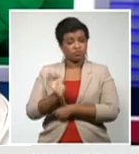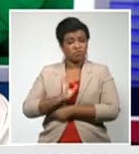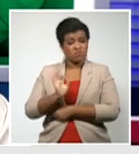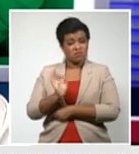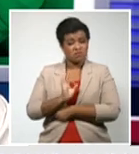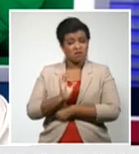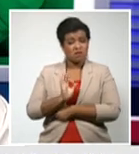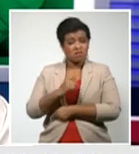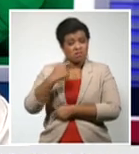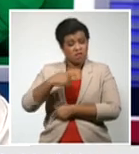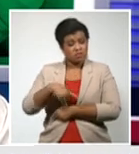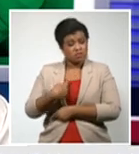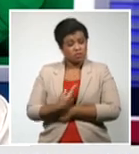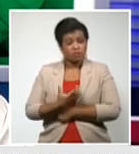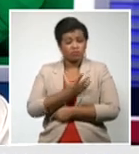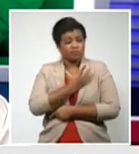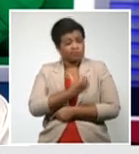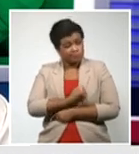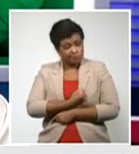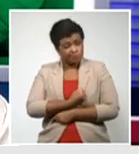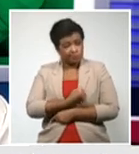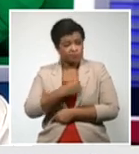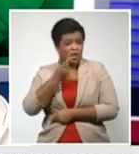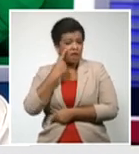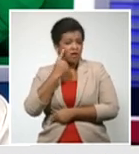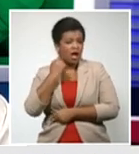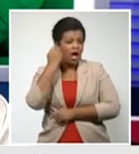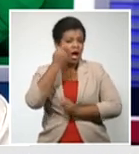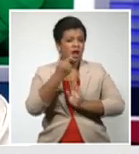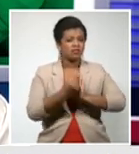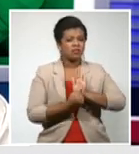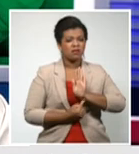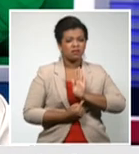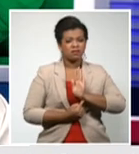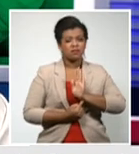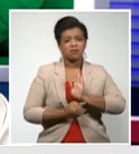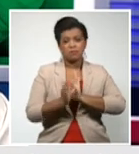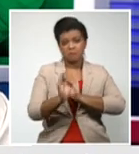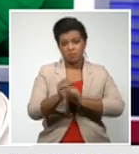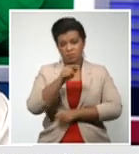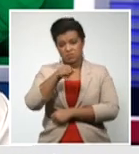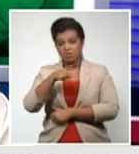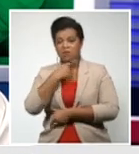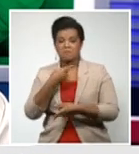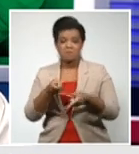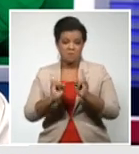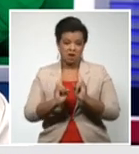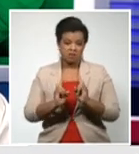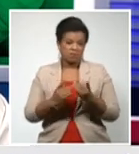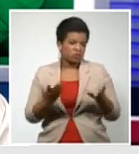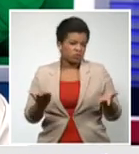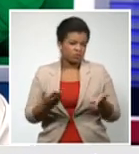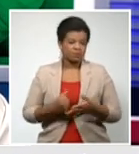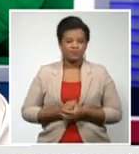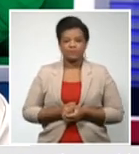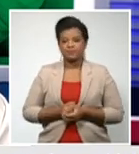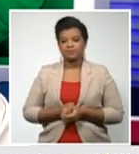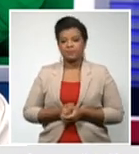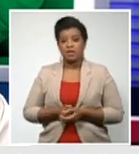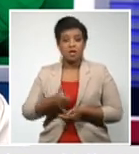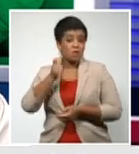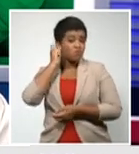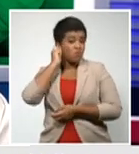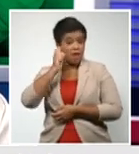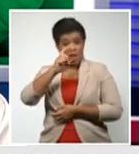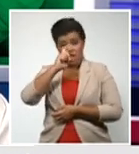tenemos que lamentar. Y vamos a ver las características de lo que ocurrió. Una es una señora de 51 años de